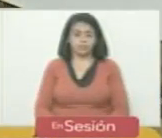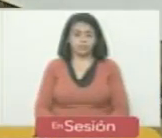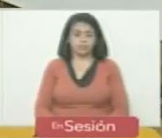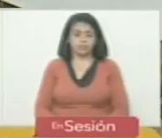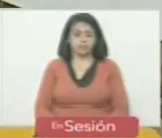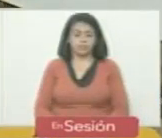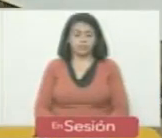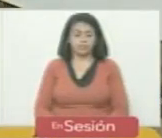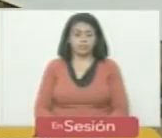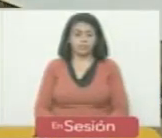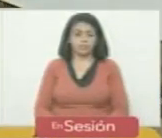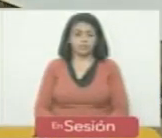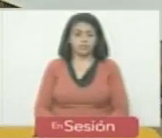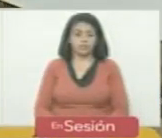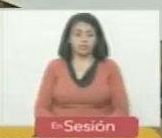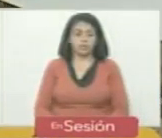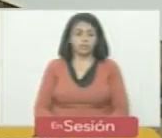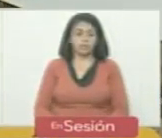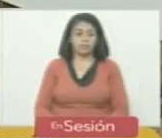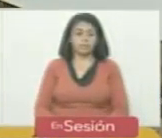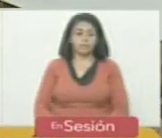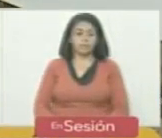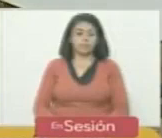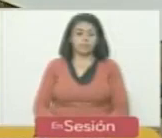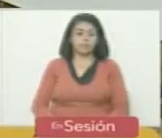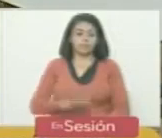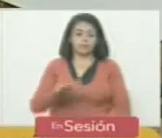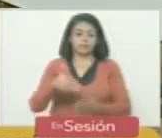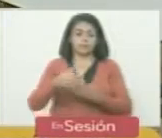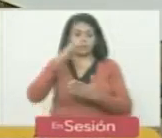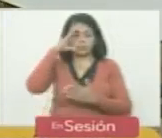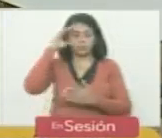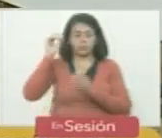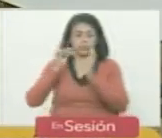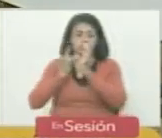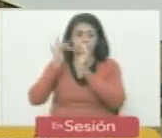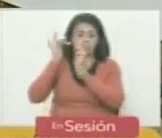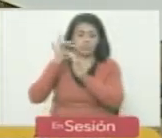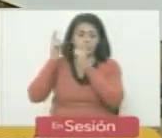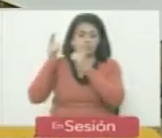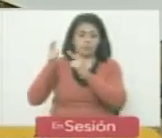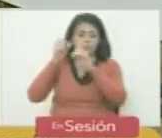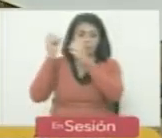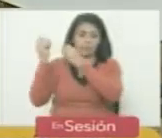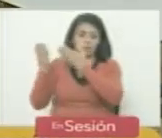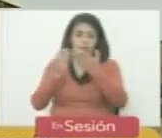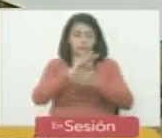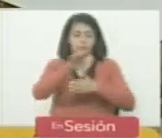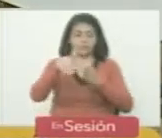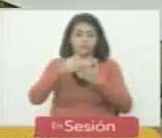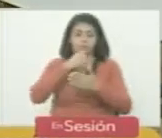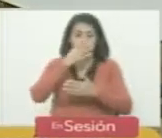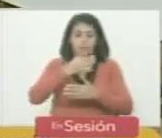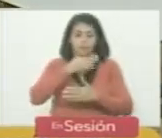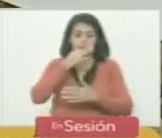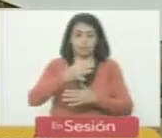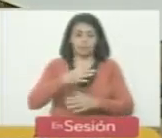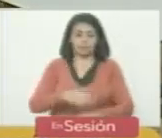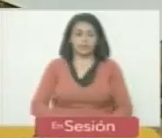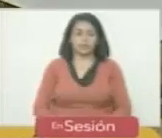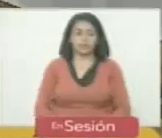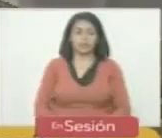El derecho de palabra, diputado Alfonso. En nombre de Dios Todopoderoso y nuestro Señor Jesucristo, bendiciones de Dios para todos. Buenas tardes.